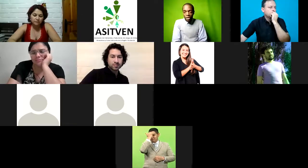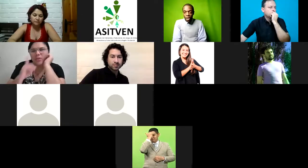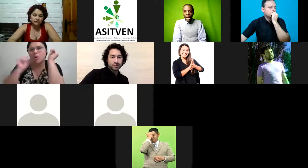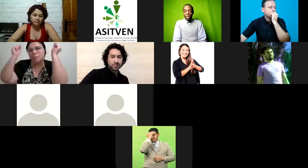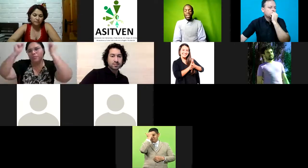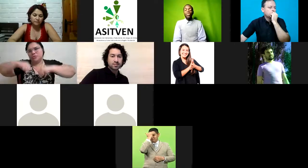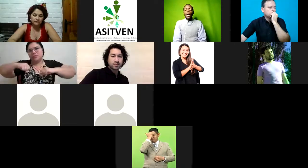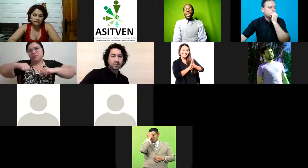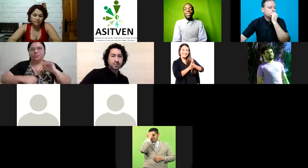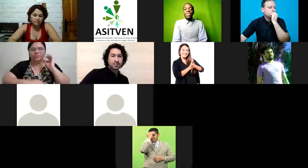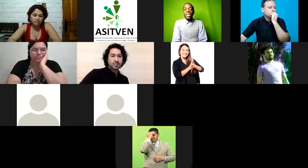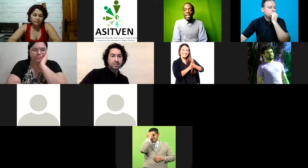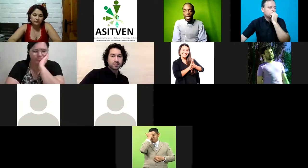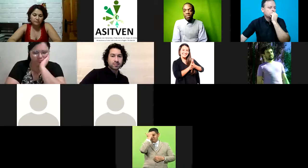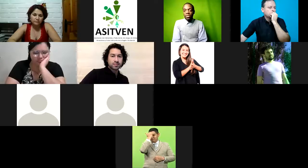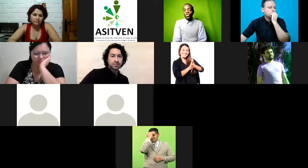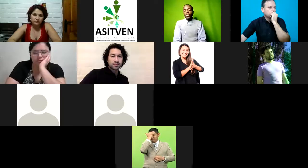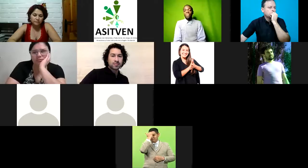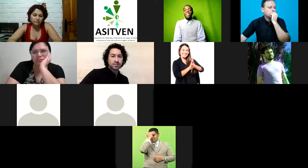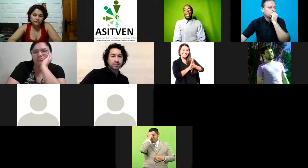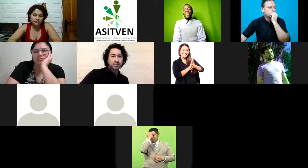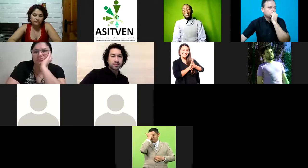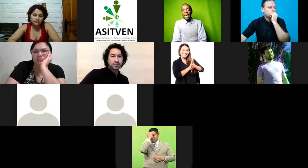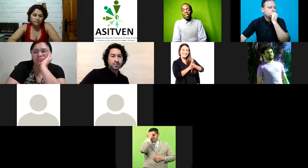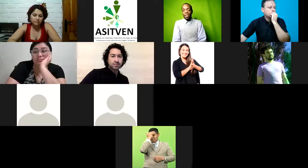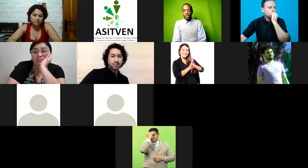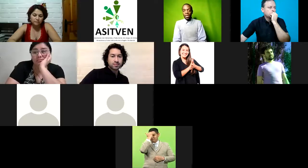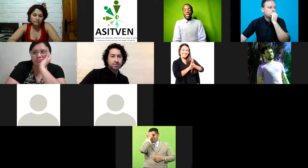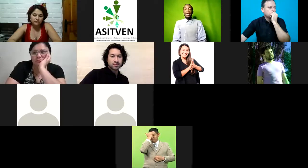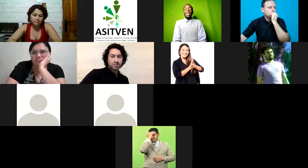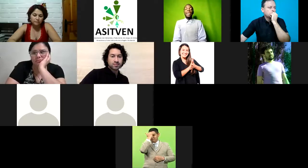las lenguas tienen un grado de artificialidad, o si no de arbitrariedad,